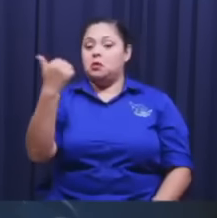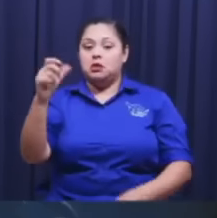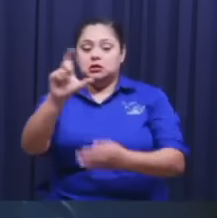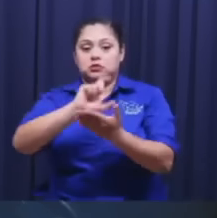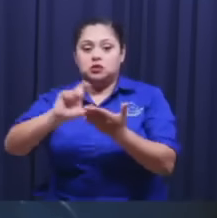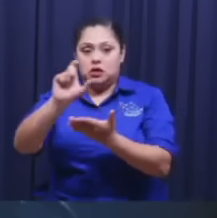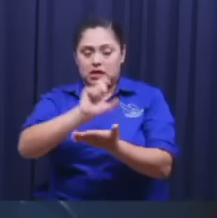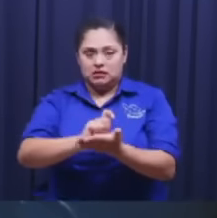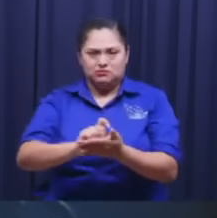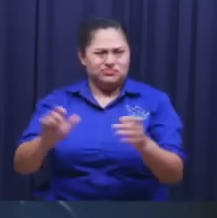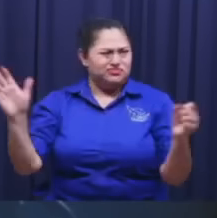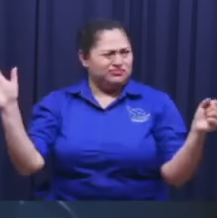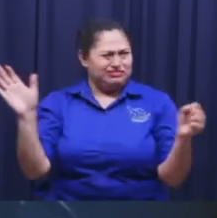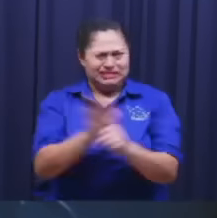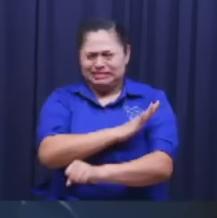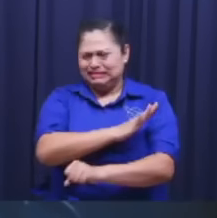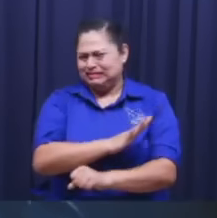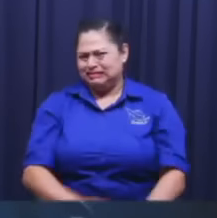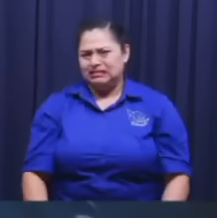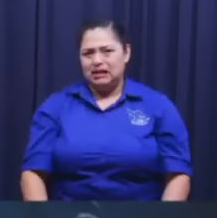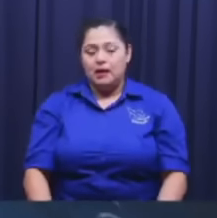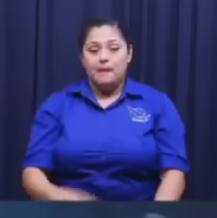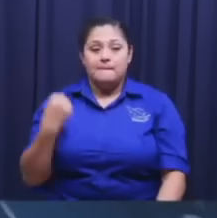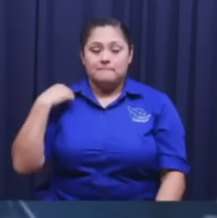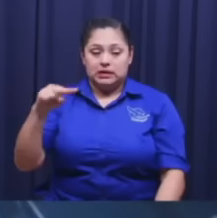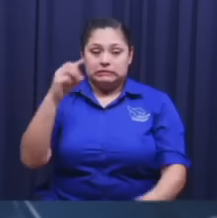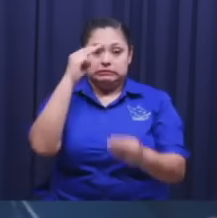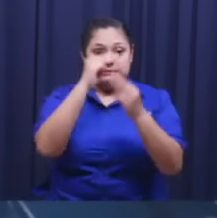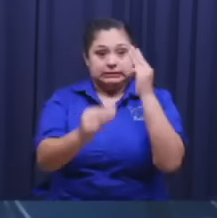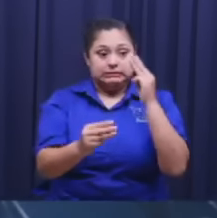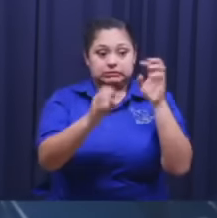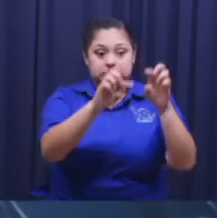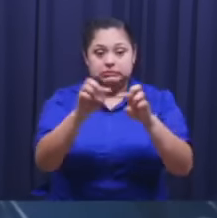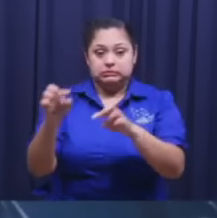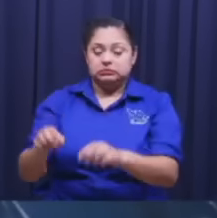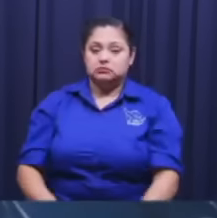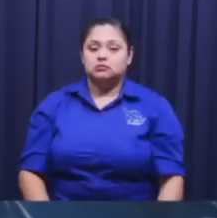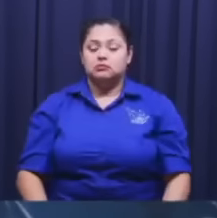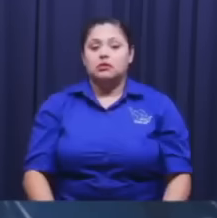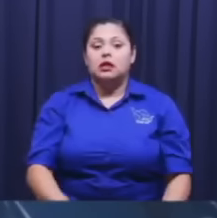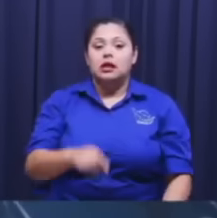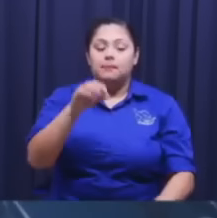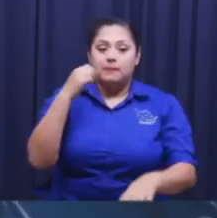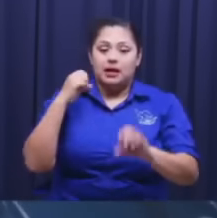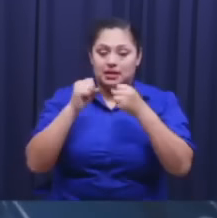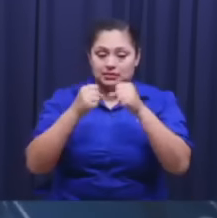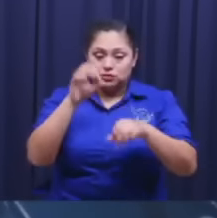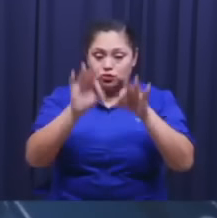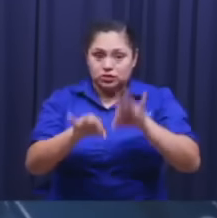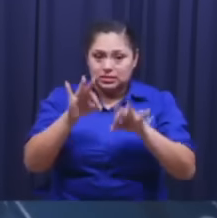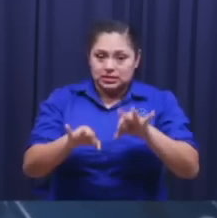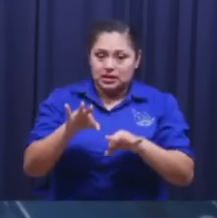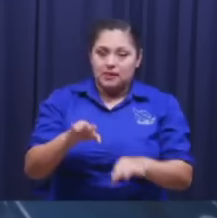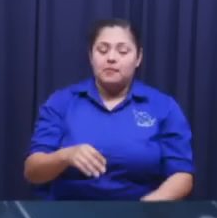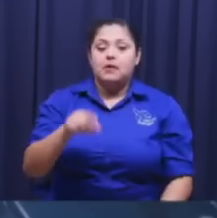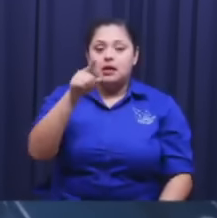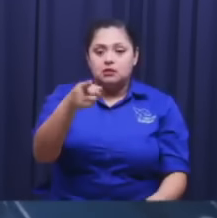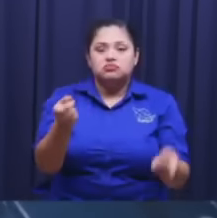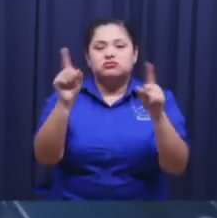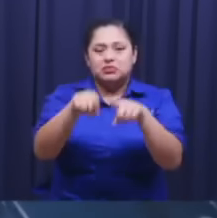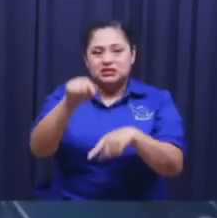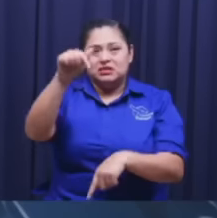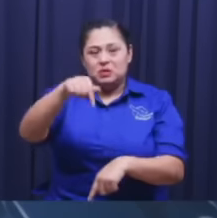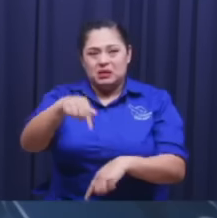llegado al colmo y para ejecutar juicios, ¿verdad? Eso es lo que está pasando en este momento en la